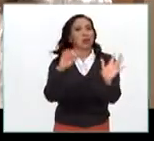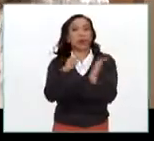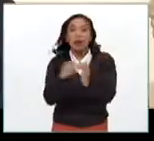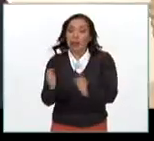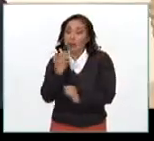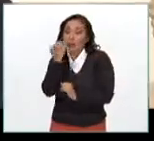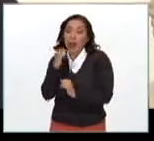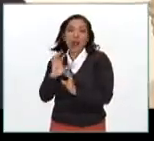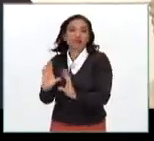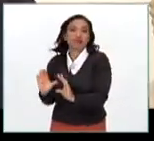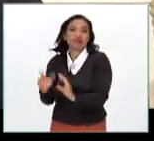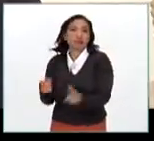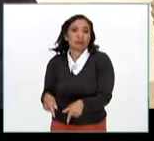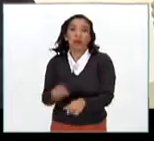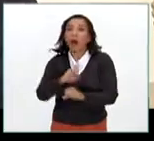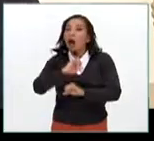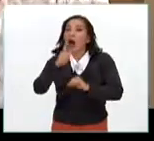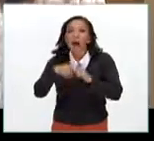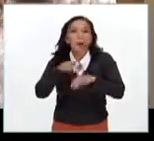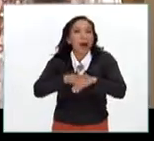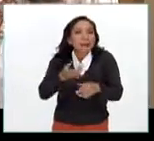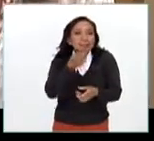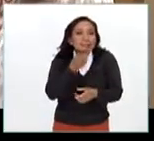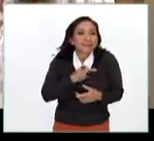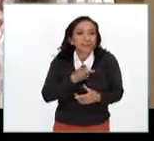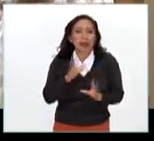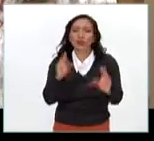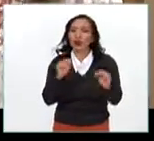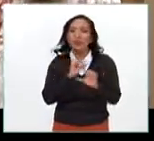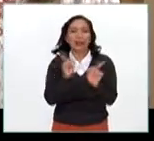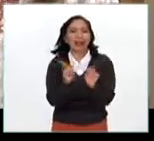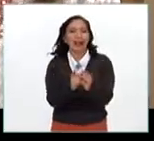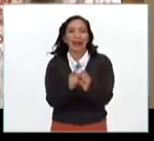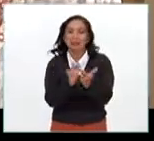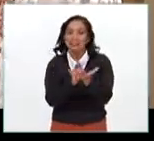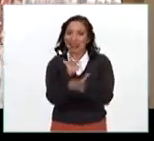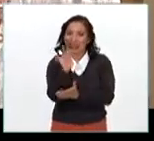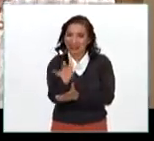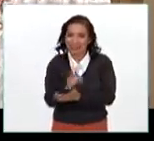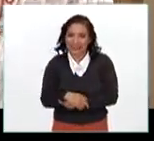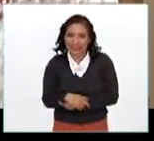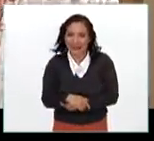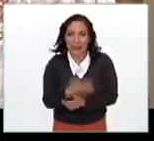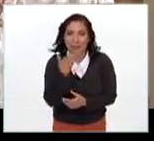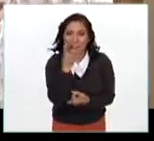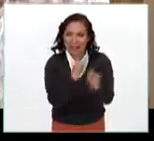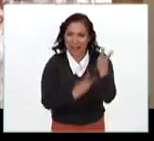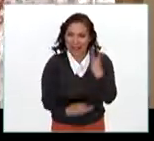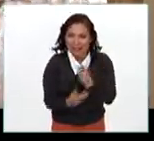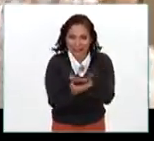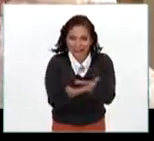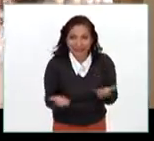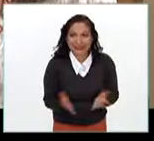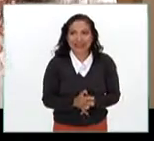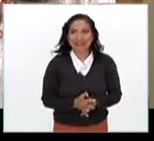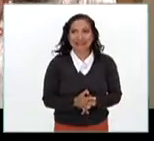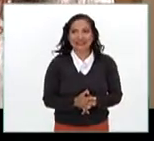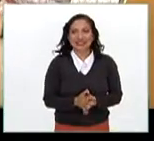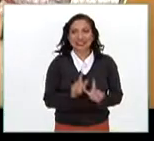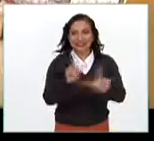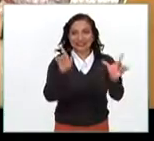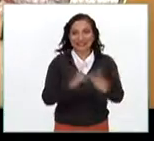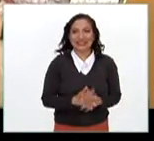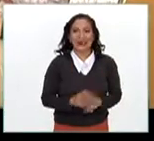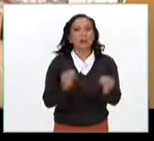escuela. Pues eres muy clara. ¿Algo más que nos quieras compartir? No, nada más. Muchas gracias y que bueno, Gracias a ti. bienvenidos y